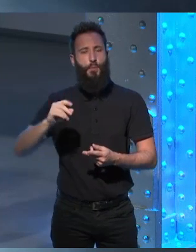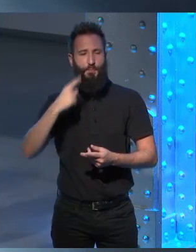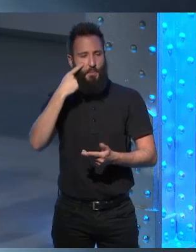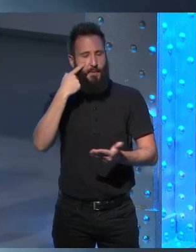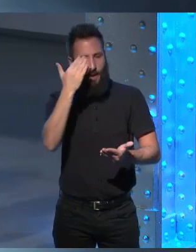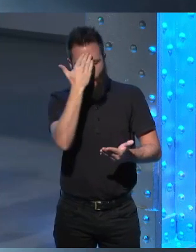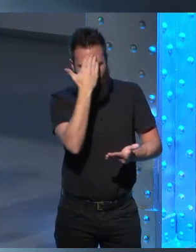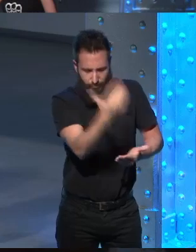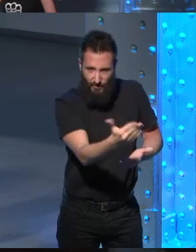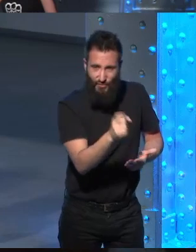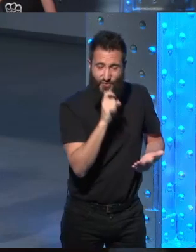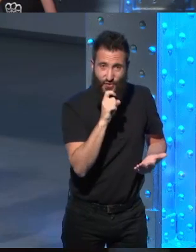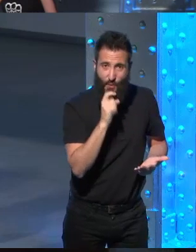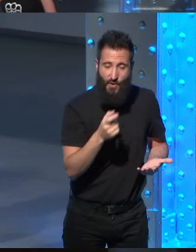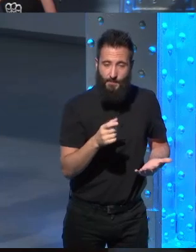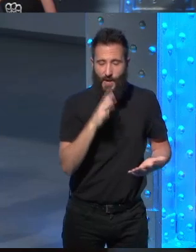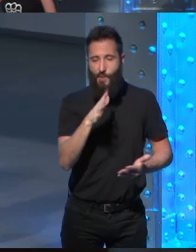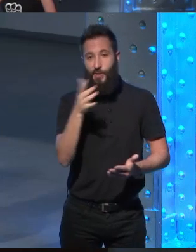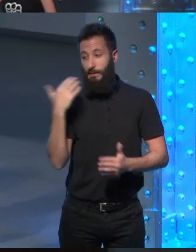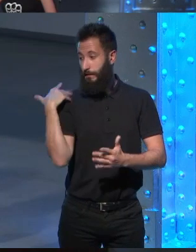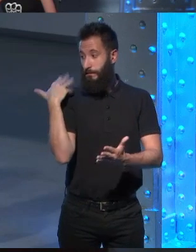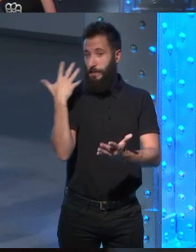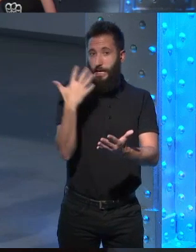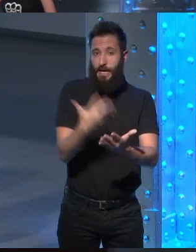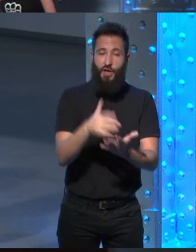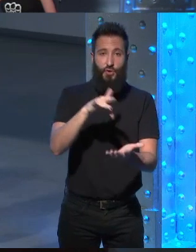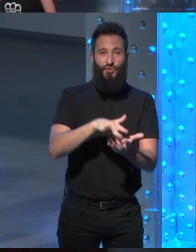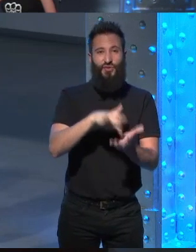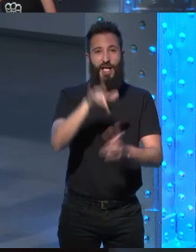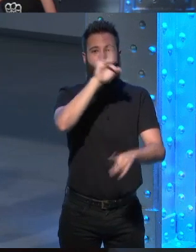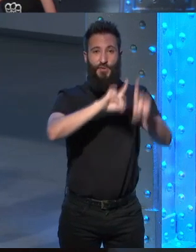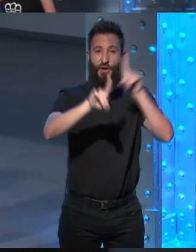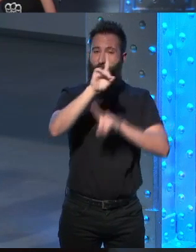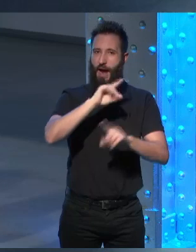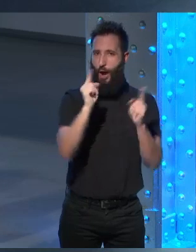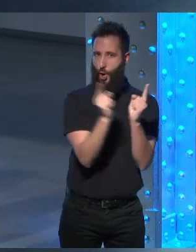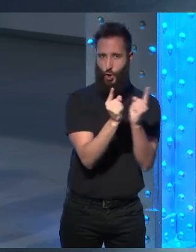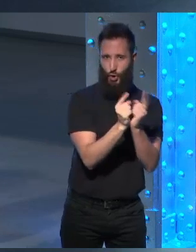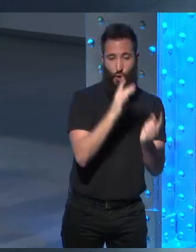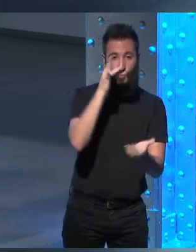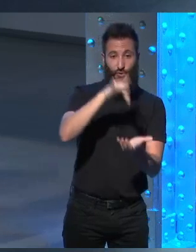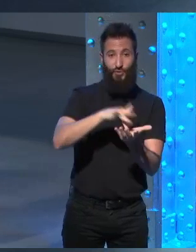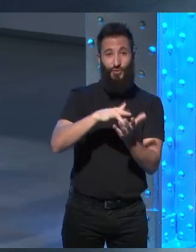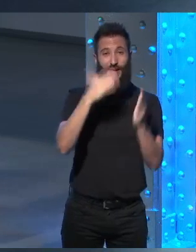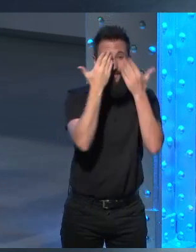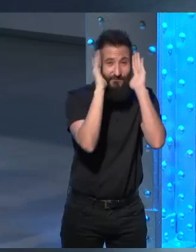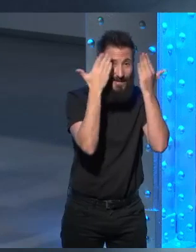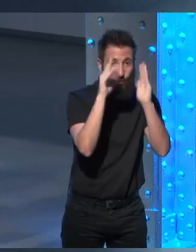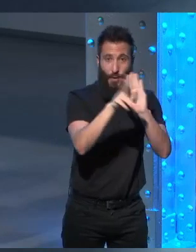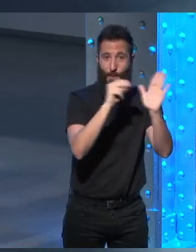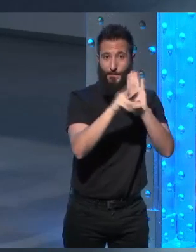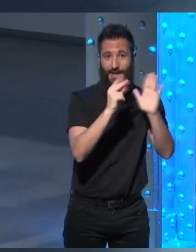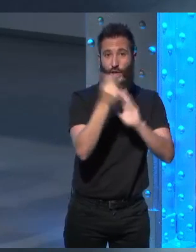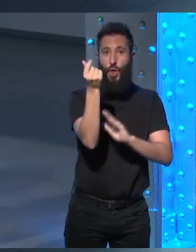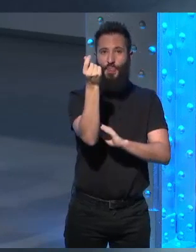afrontamos? Sí. Pues bueno, hasta ahora el problema era reducido porque no había monetización de contenido en Facebook. El problema va a